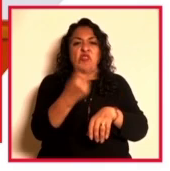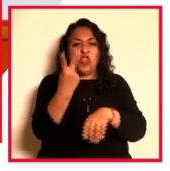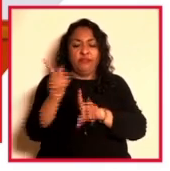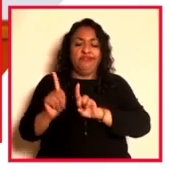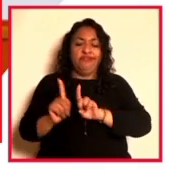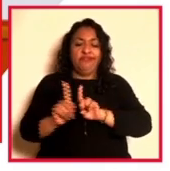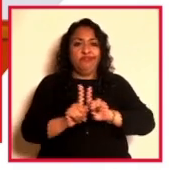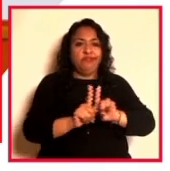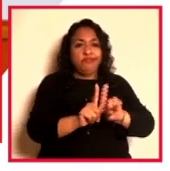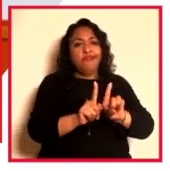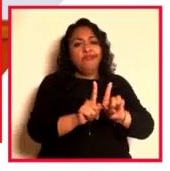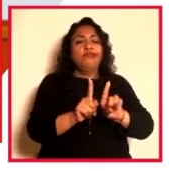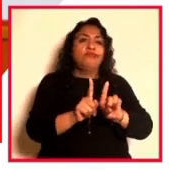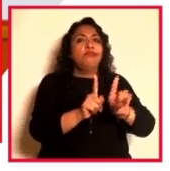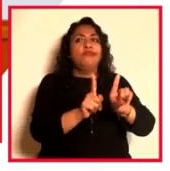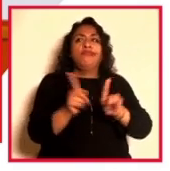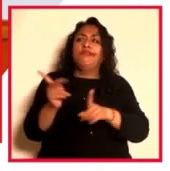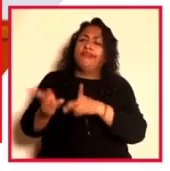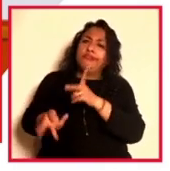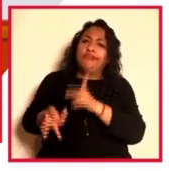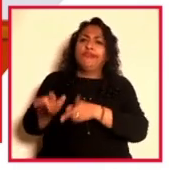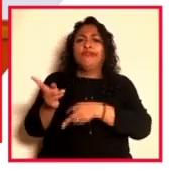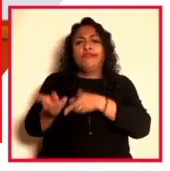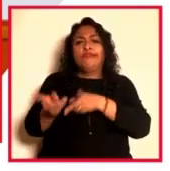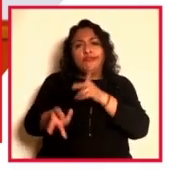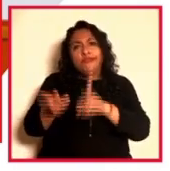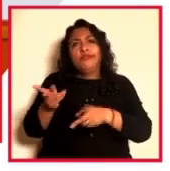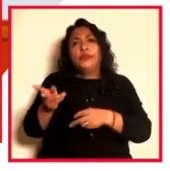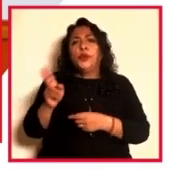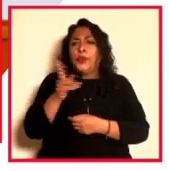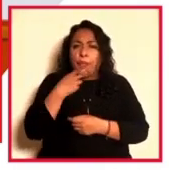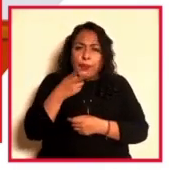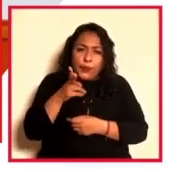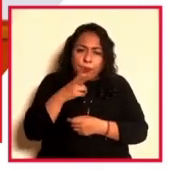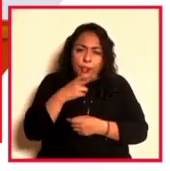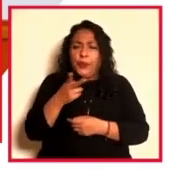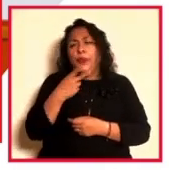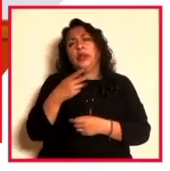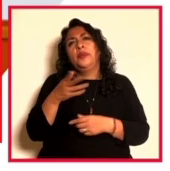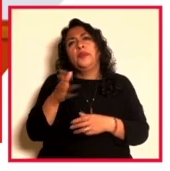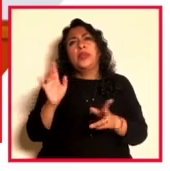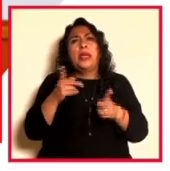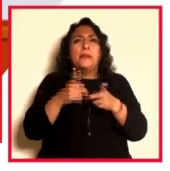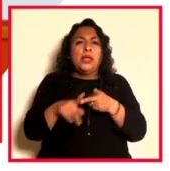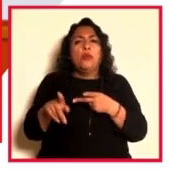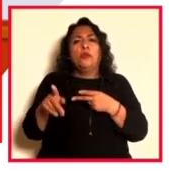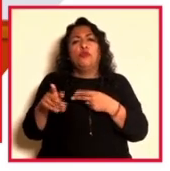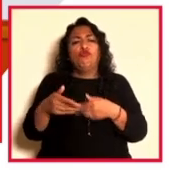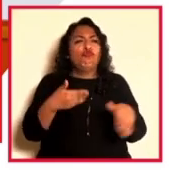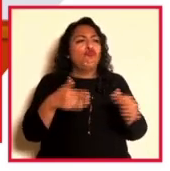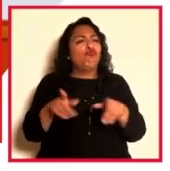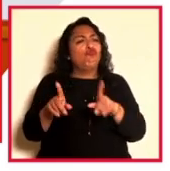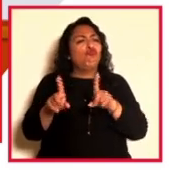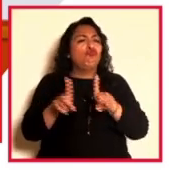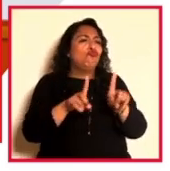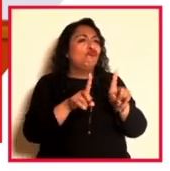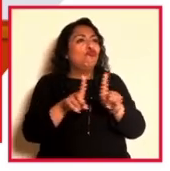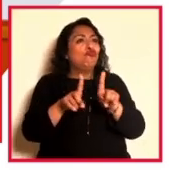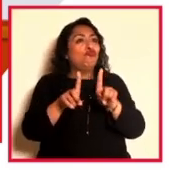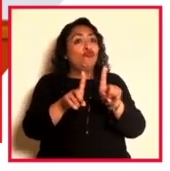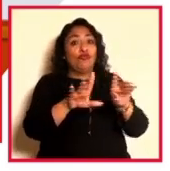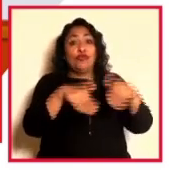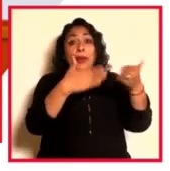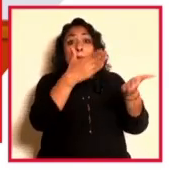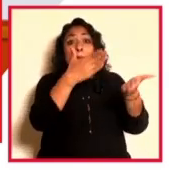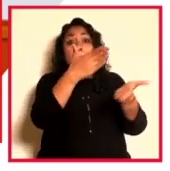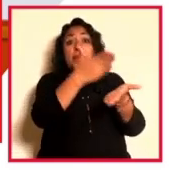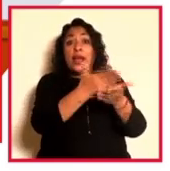caminábamos empezamos a conversar nos fumamos un cigarro empezamos a caminar llegamos al a donde era la parada no llegaba